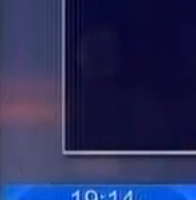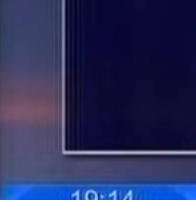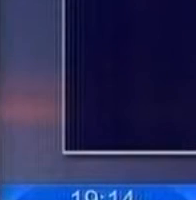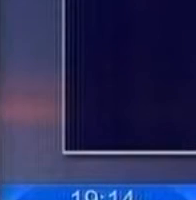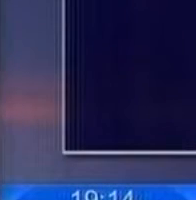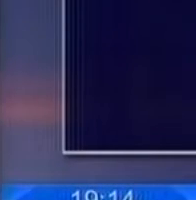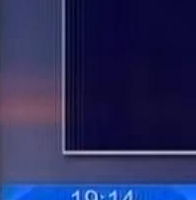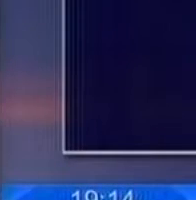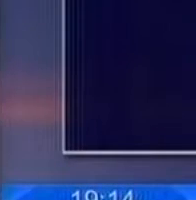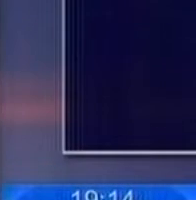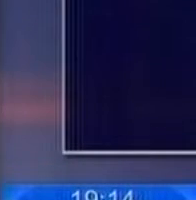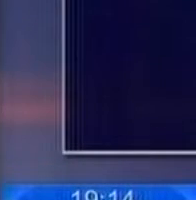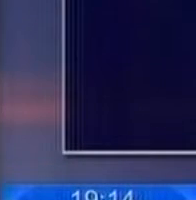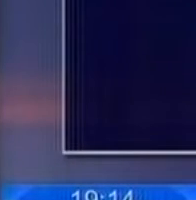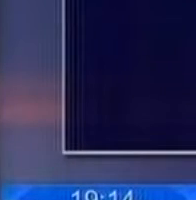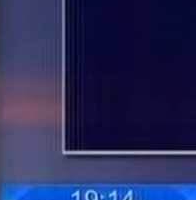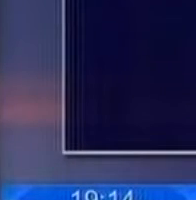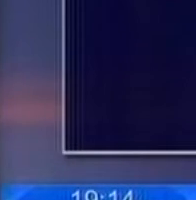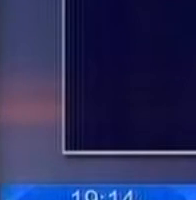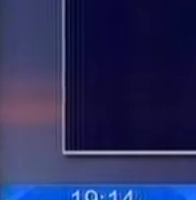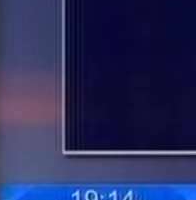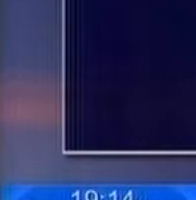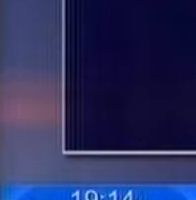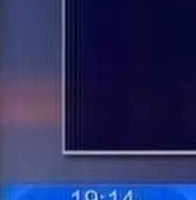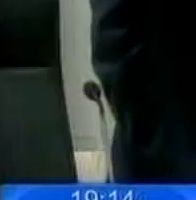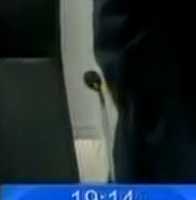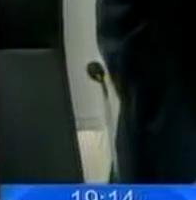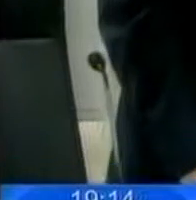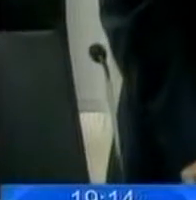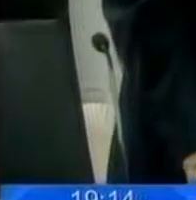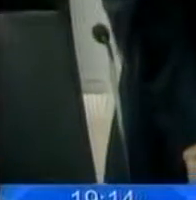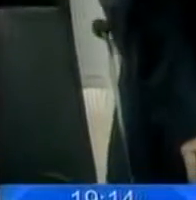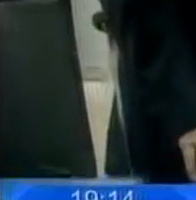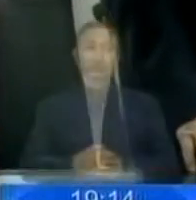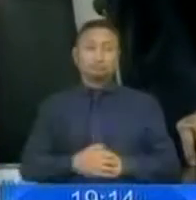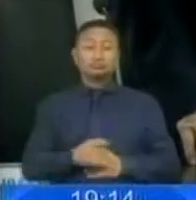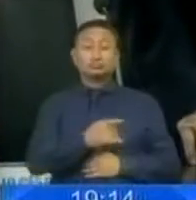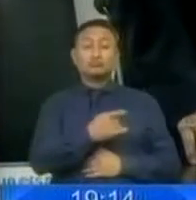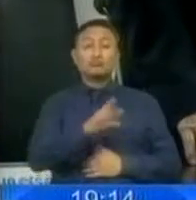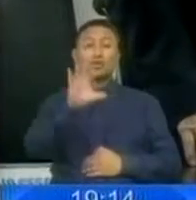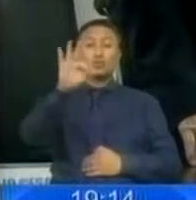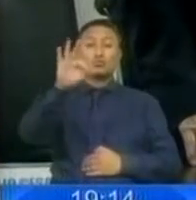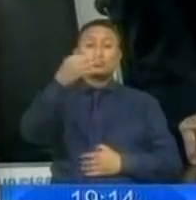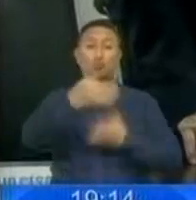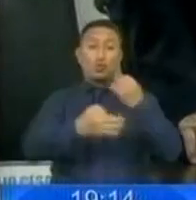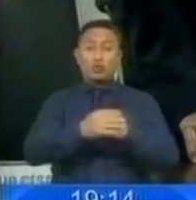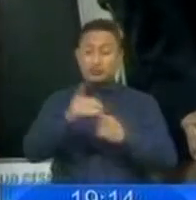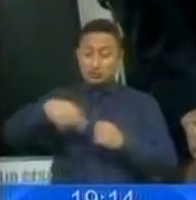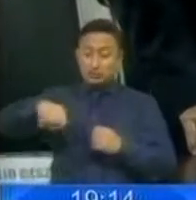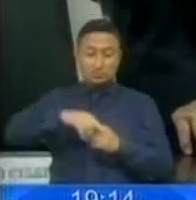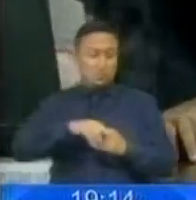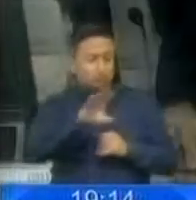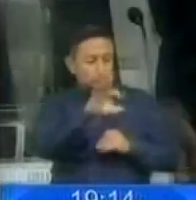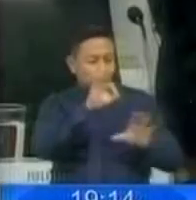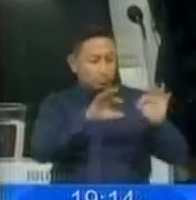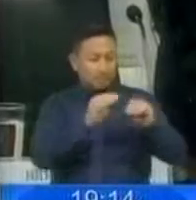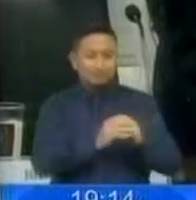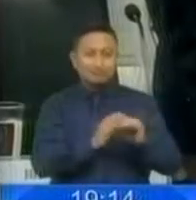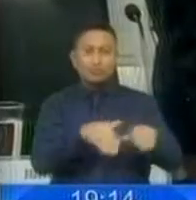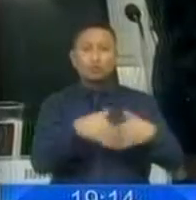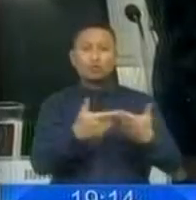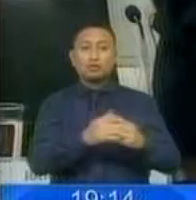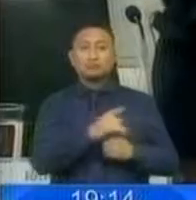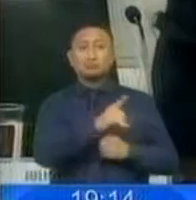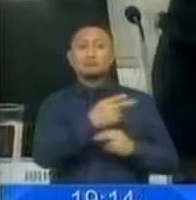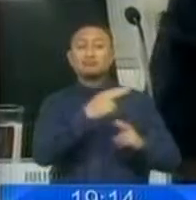Vanessa Aguirre, Ernesto Albán y Rafael Ollarte quienes escogerán a los 9 jueces de la Corte Constitucional a través de los nombres